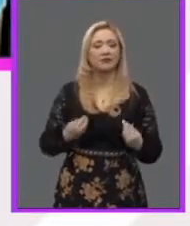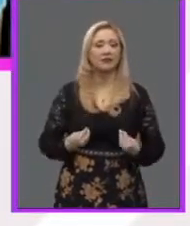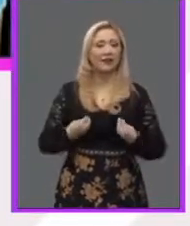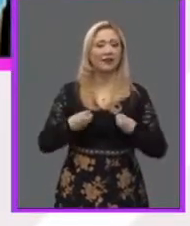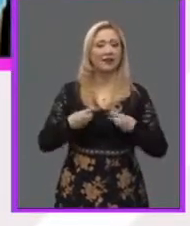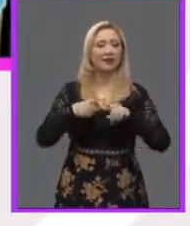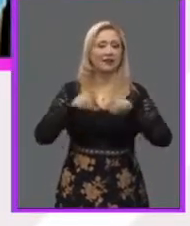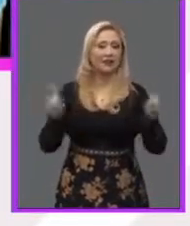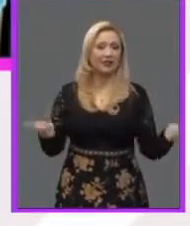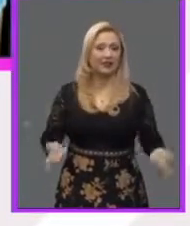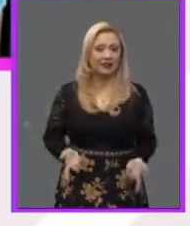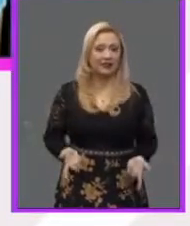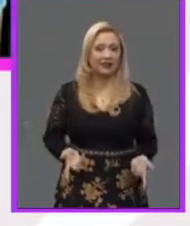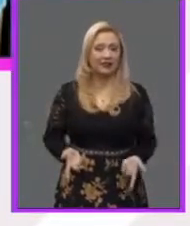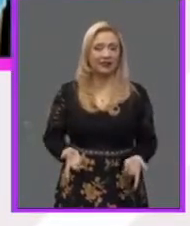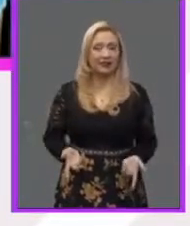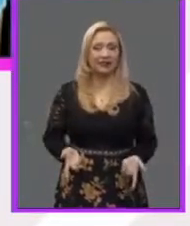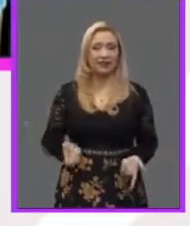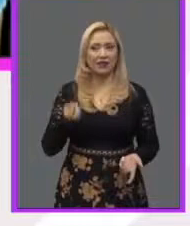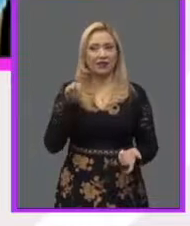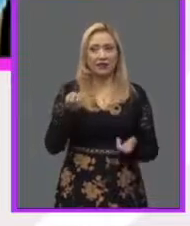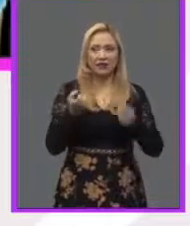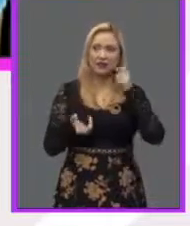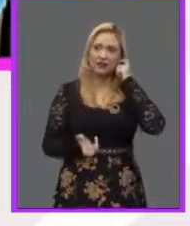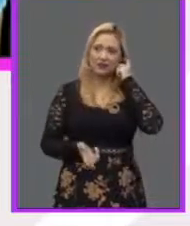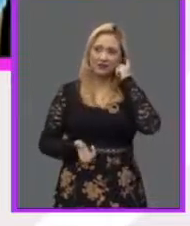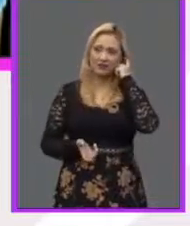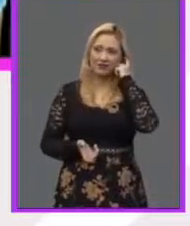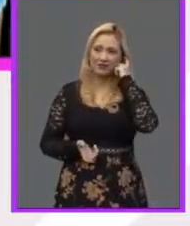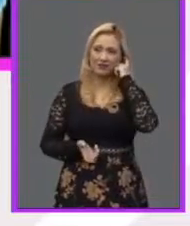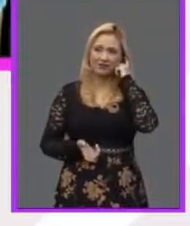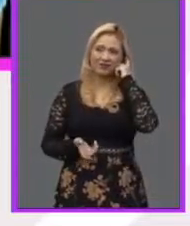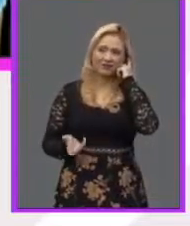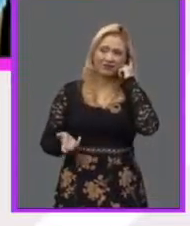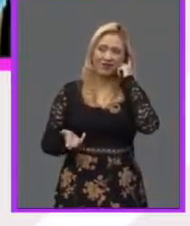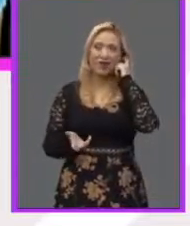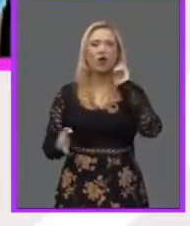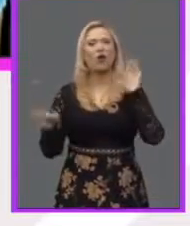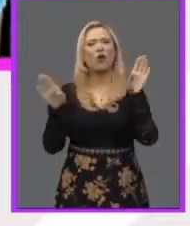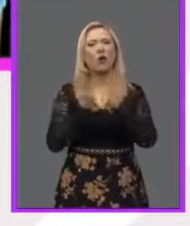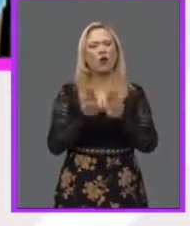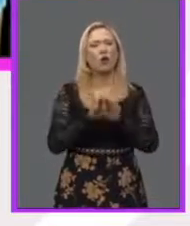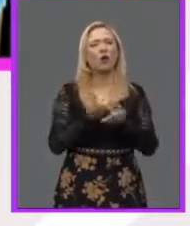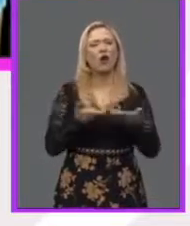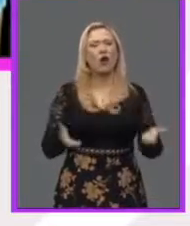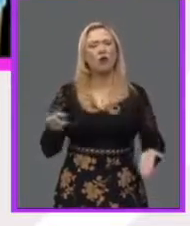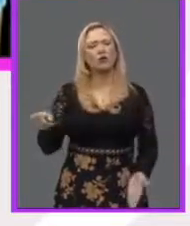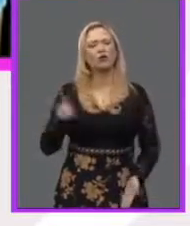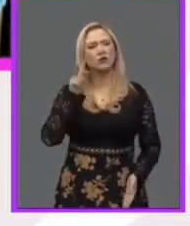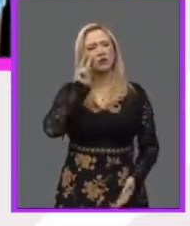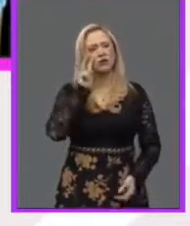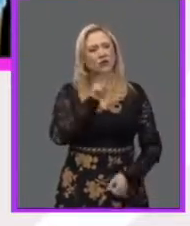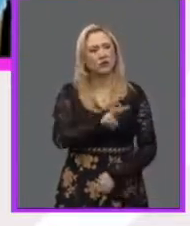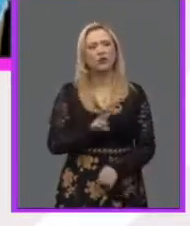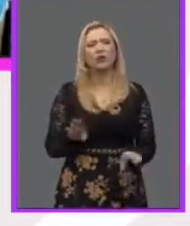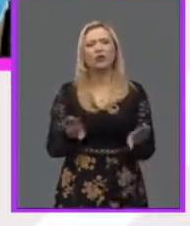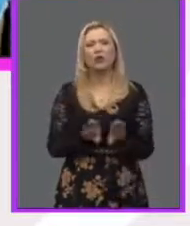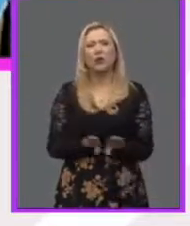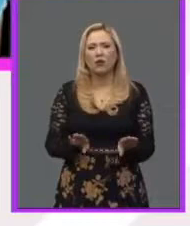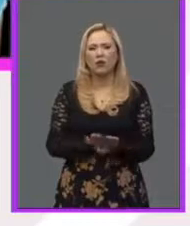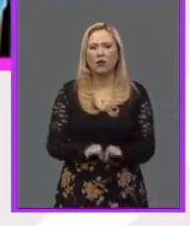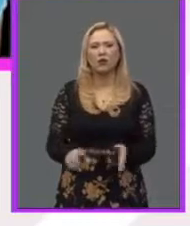mejores condiciones de vida, ¿no? Y esto, ¿cómo se refleja hoy día? O sea,